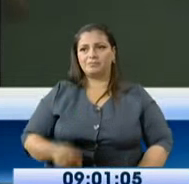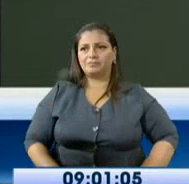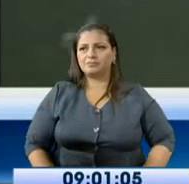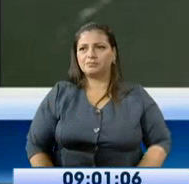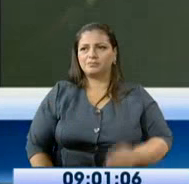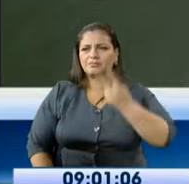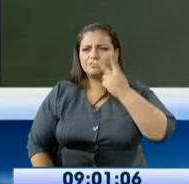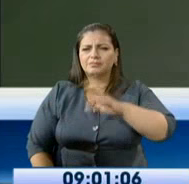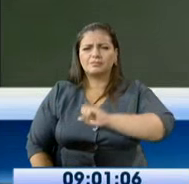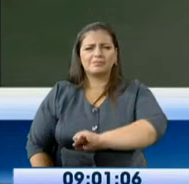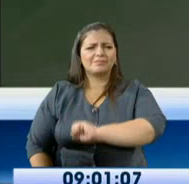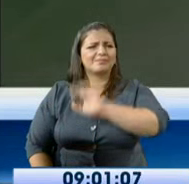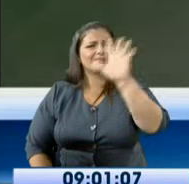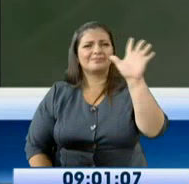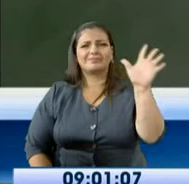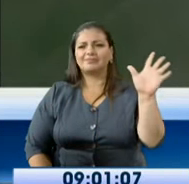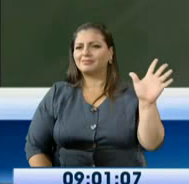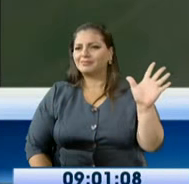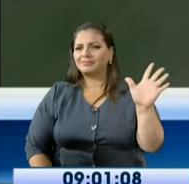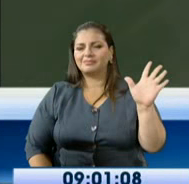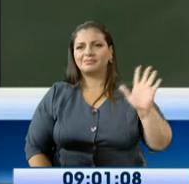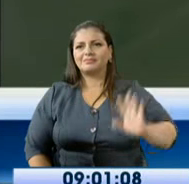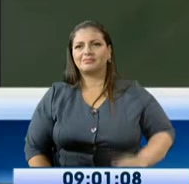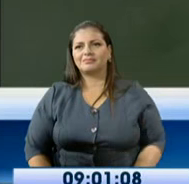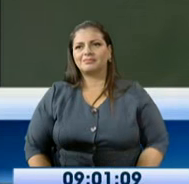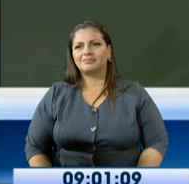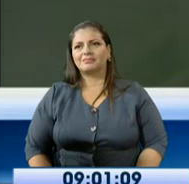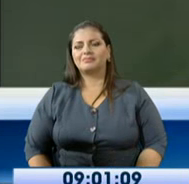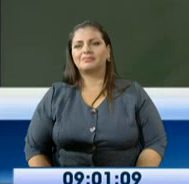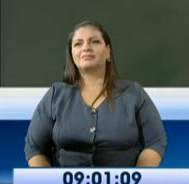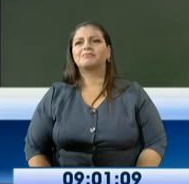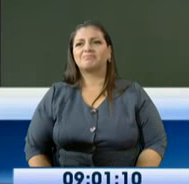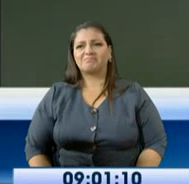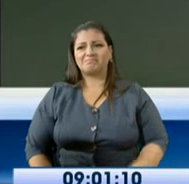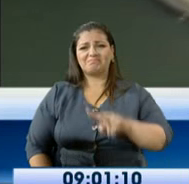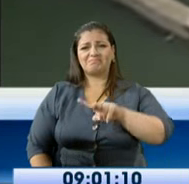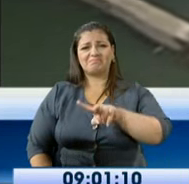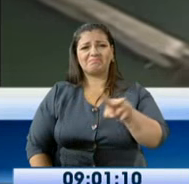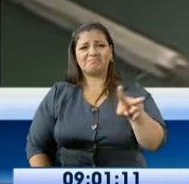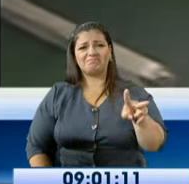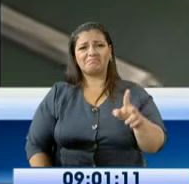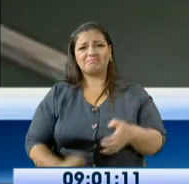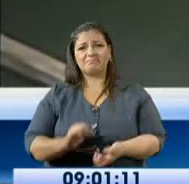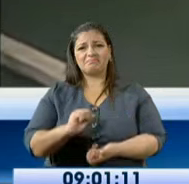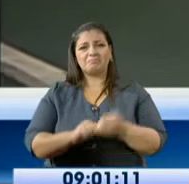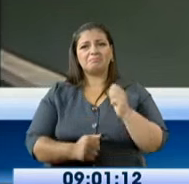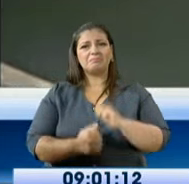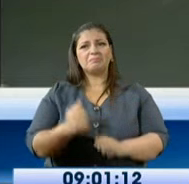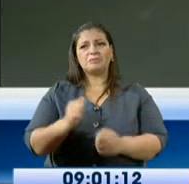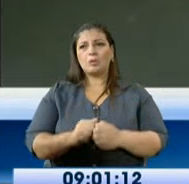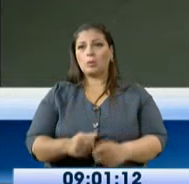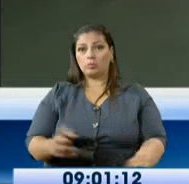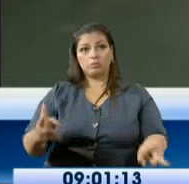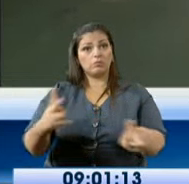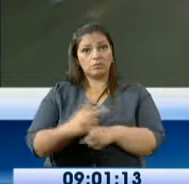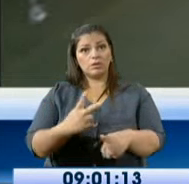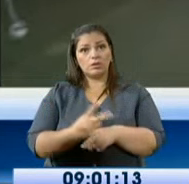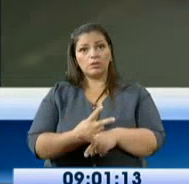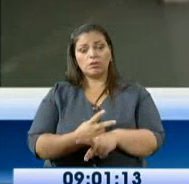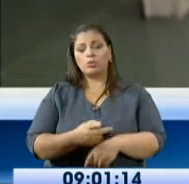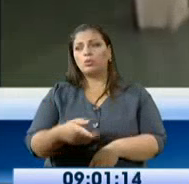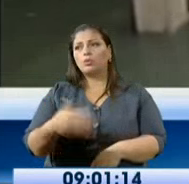muy claritas y evidencia la situación desastrosa y sumamente peligrosa que viven